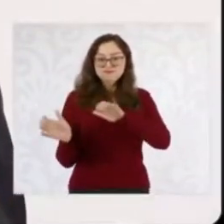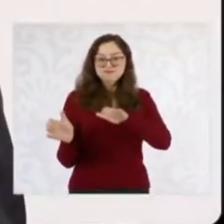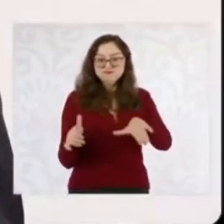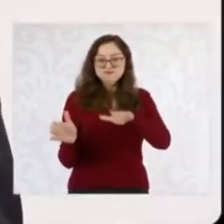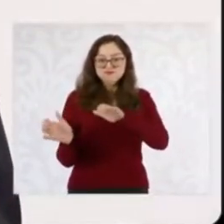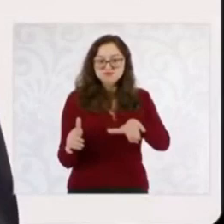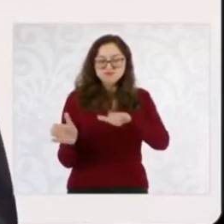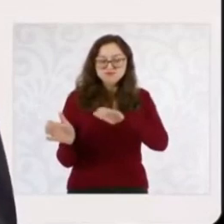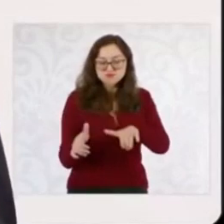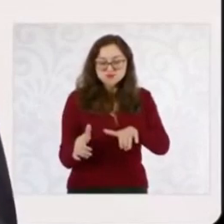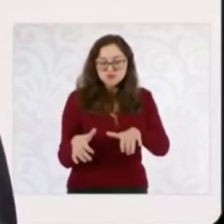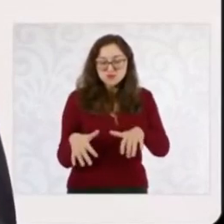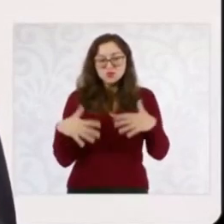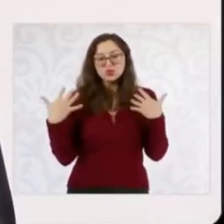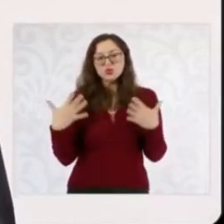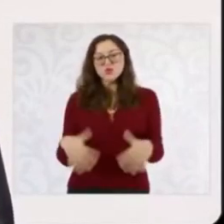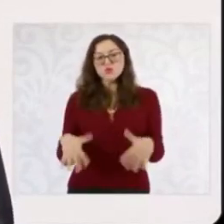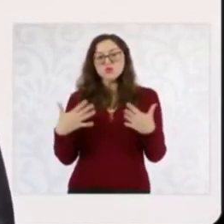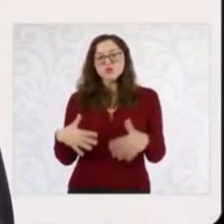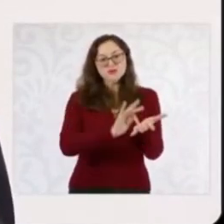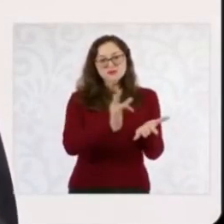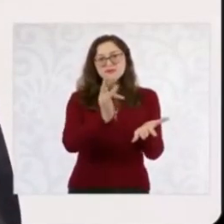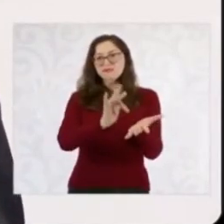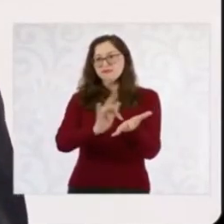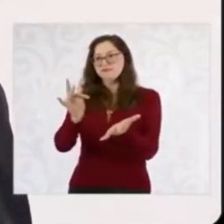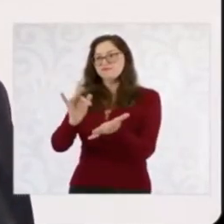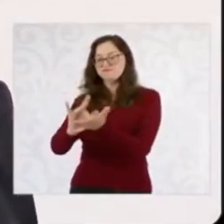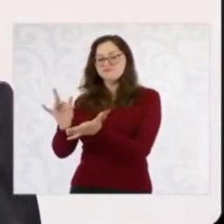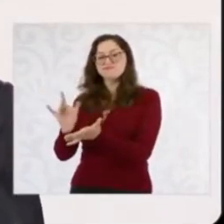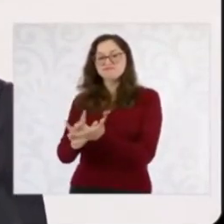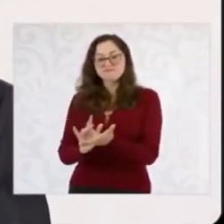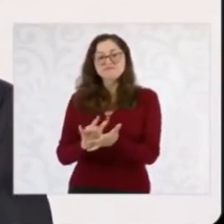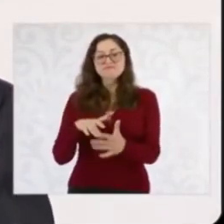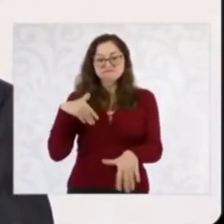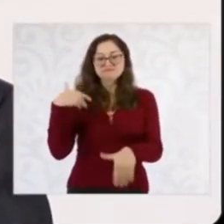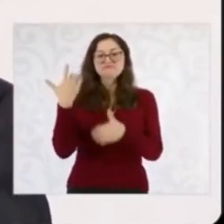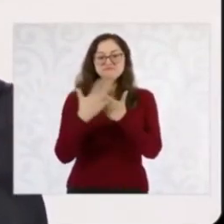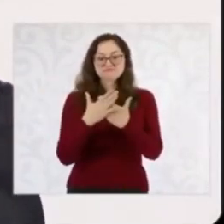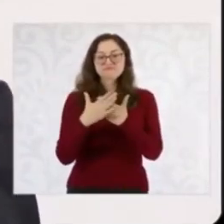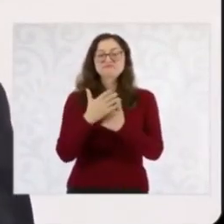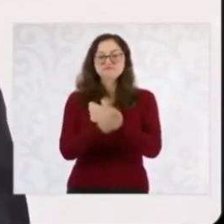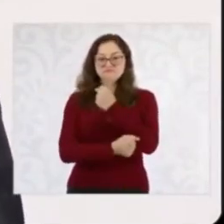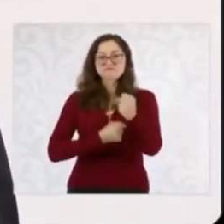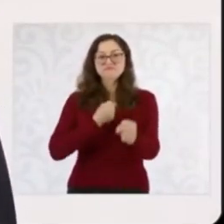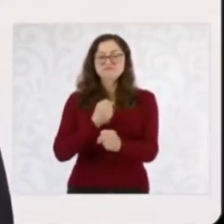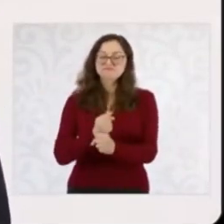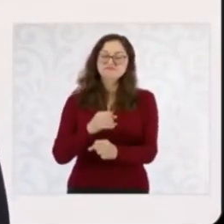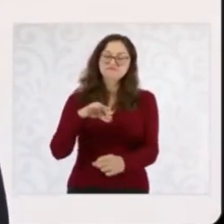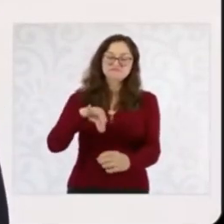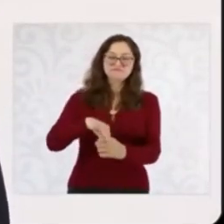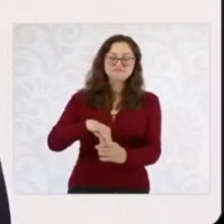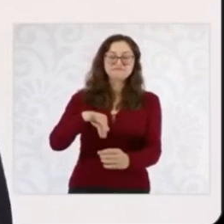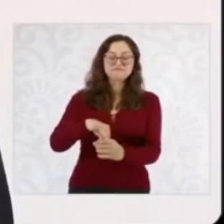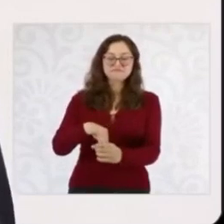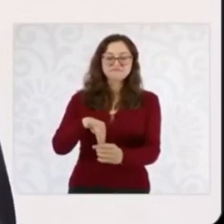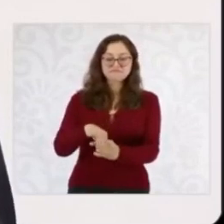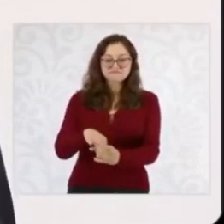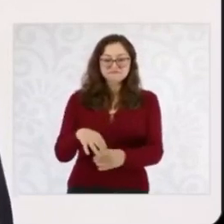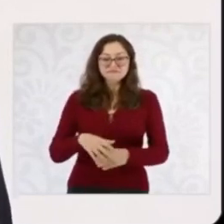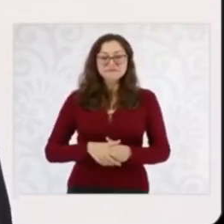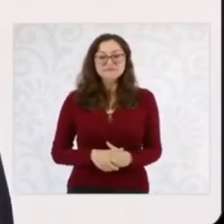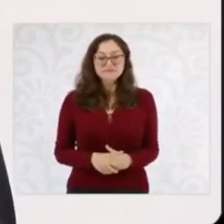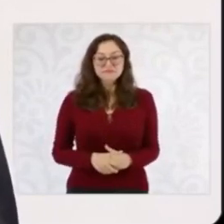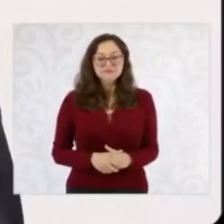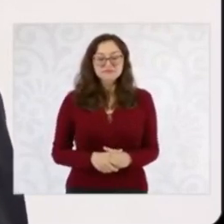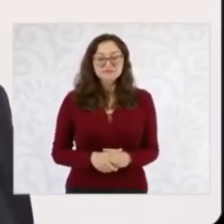tenemos que reconocer eso es la la el orden correcto que arrancó lento Sergio yo yo yo era un escéptico eh te